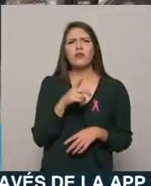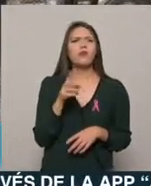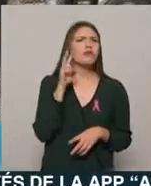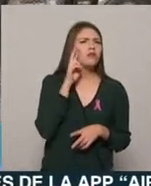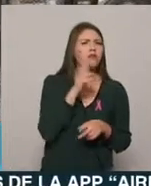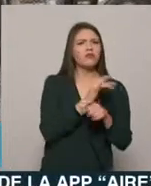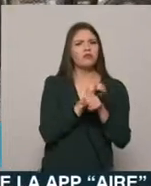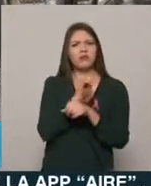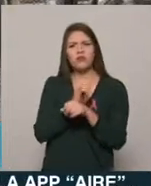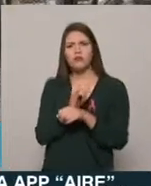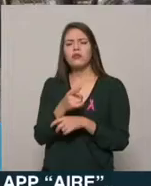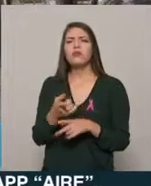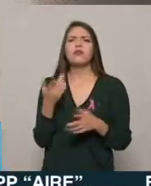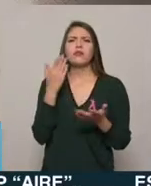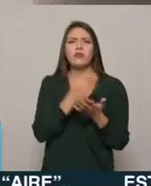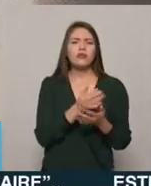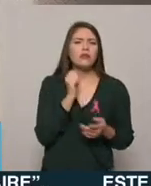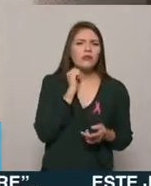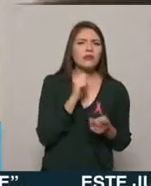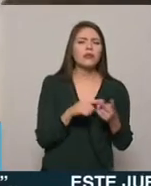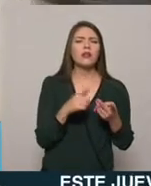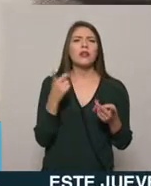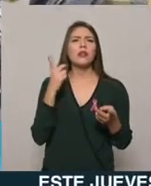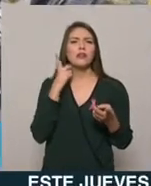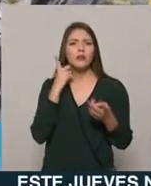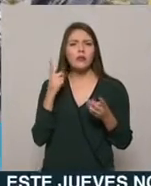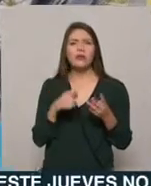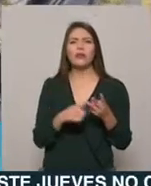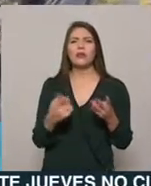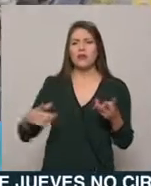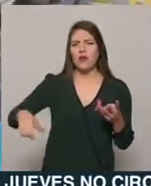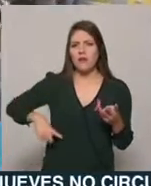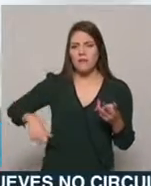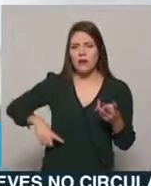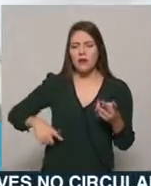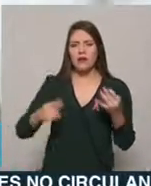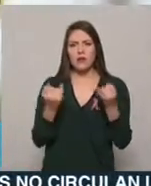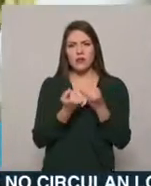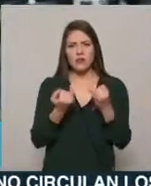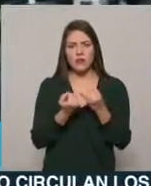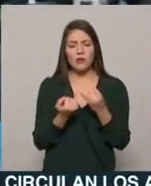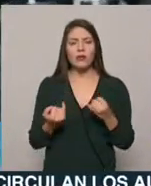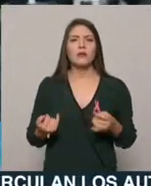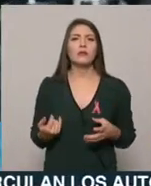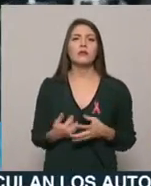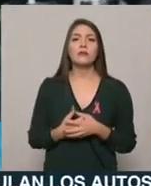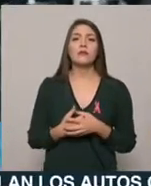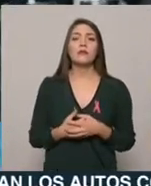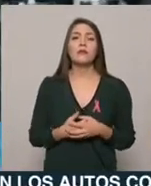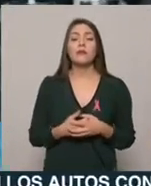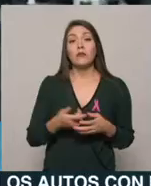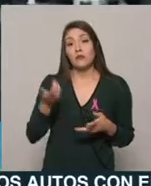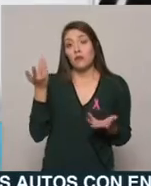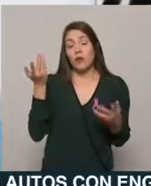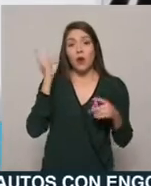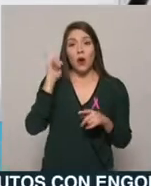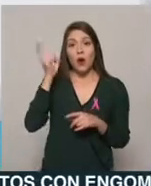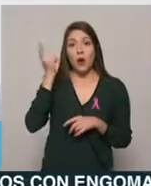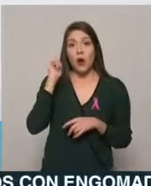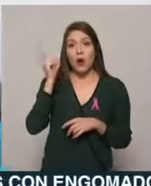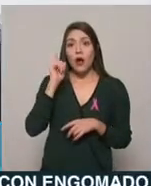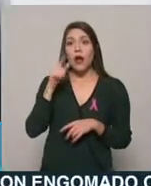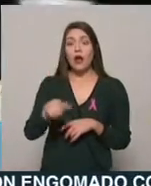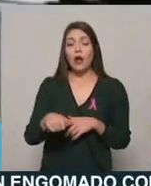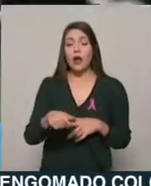diputaciones locales, federales y a veces hasta gobernaturas. Entonces ojalá y sea el